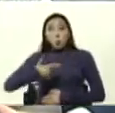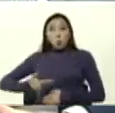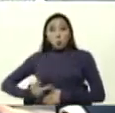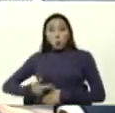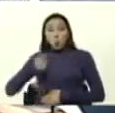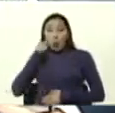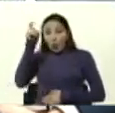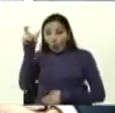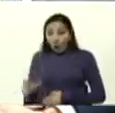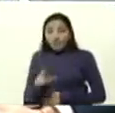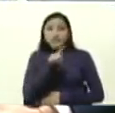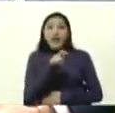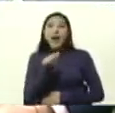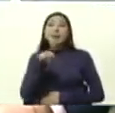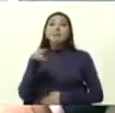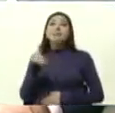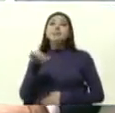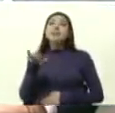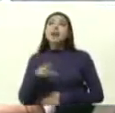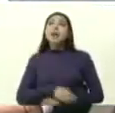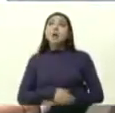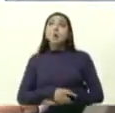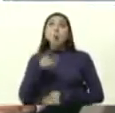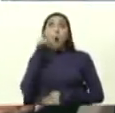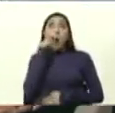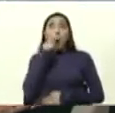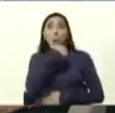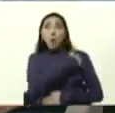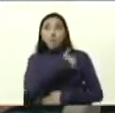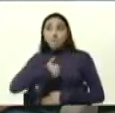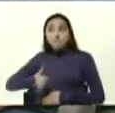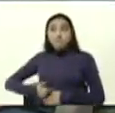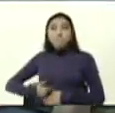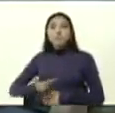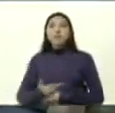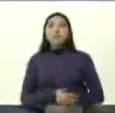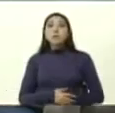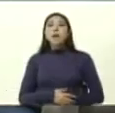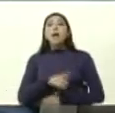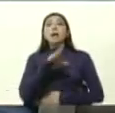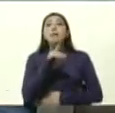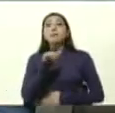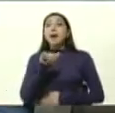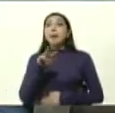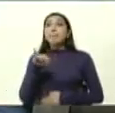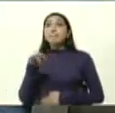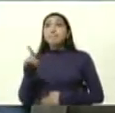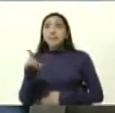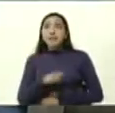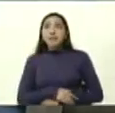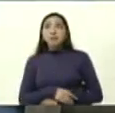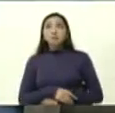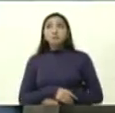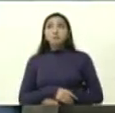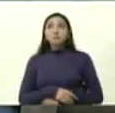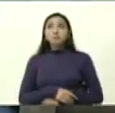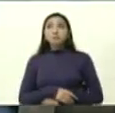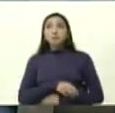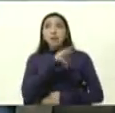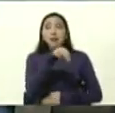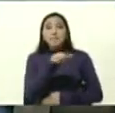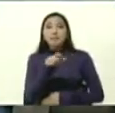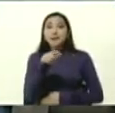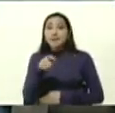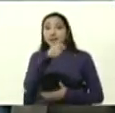Pedro Rojas, del presidente del Switch 7B, David Blanco, del representante de Mastercard,